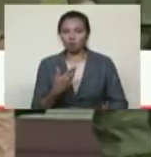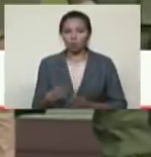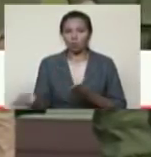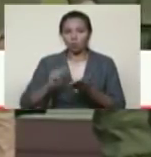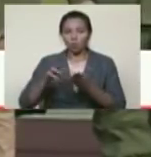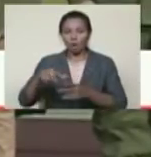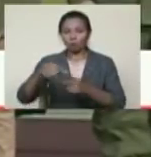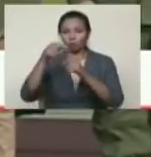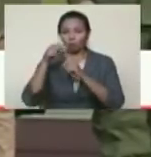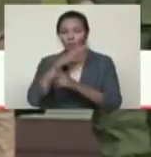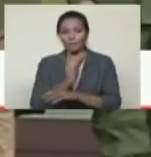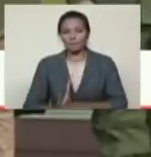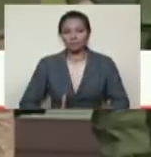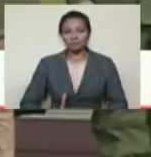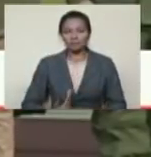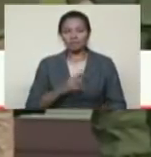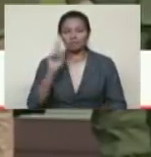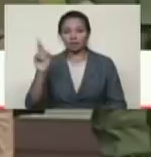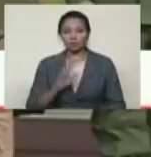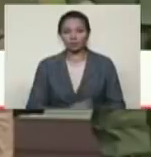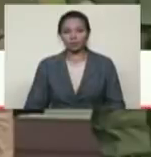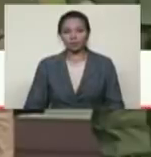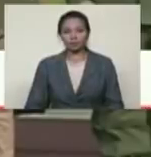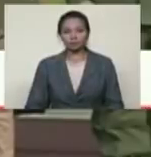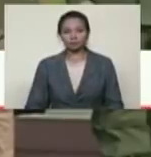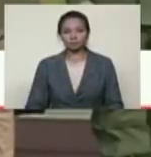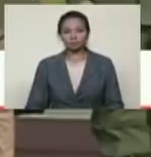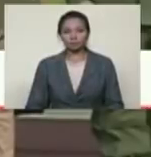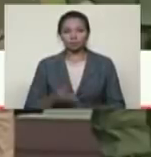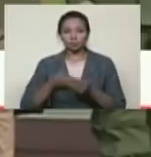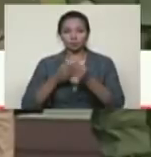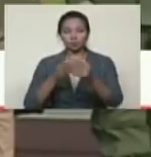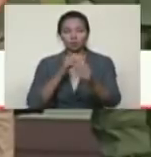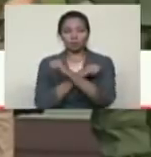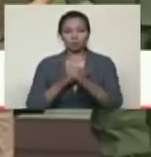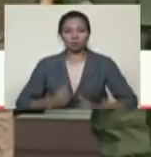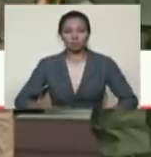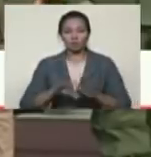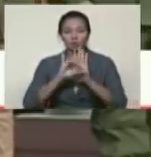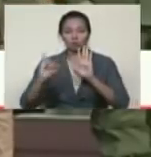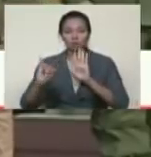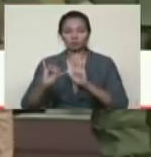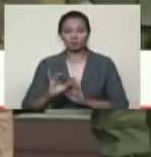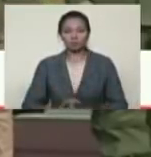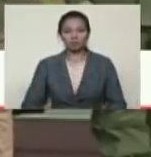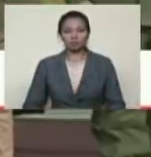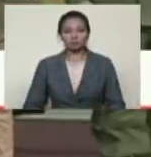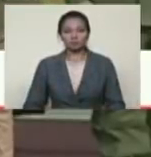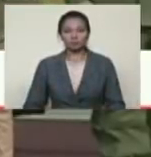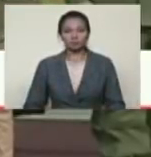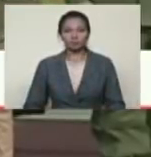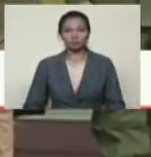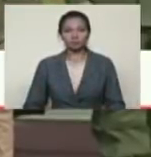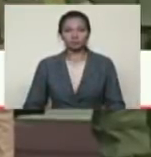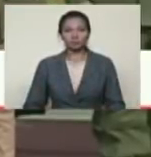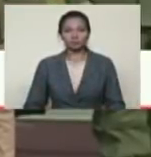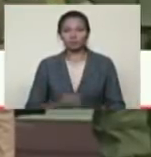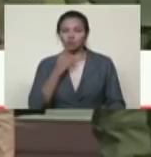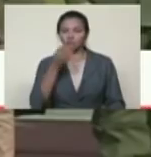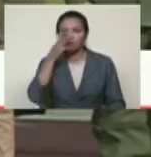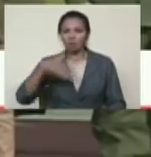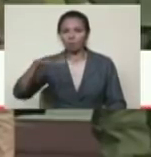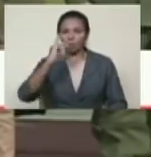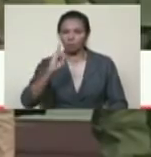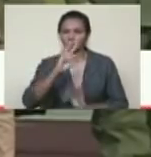reeligió como presidente de la República y comandante jefe constitucional de la Fuerza Armada Nacional Bolivariana. Se lo dije al